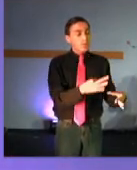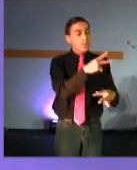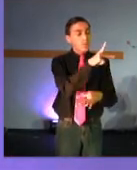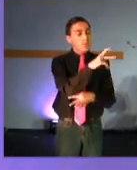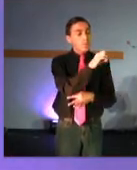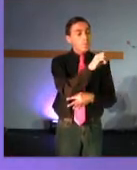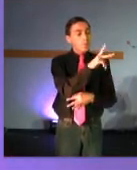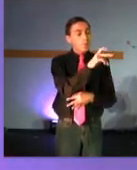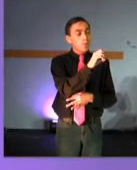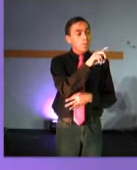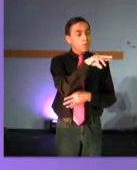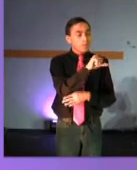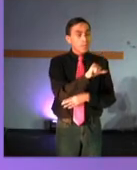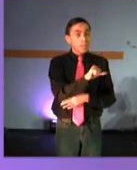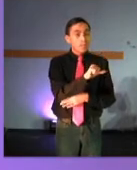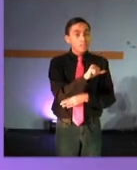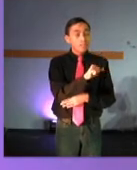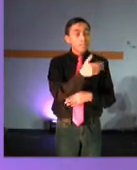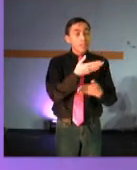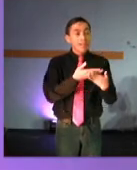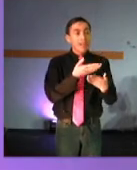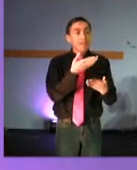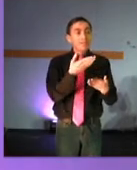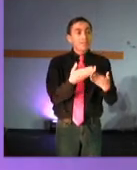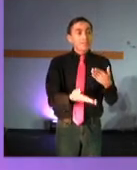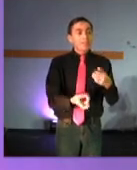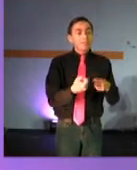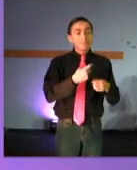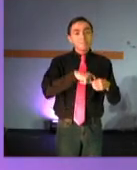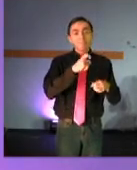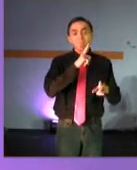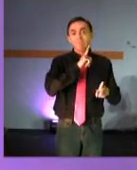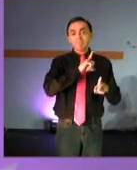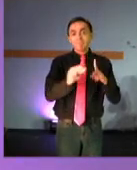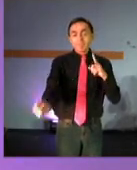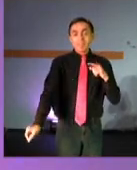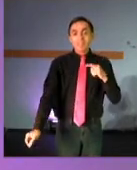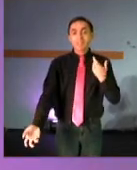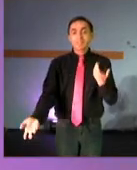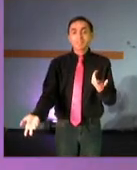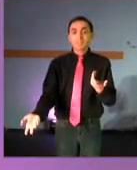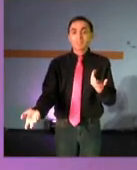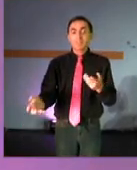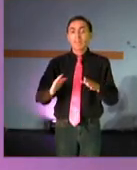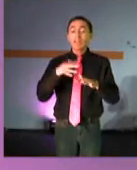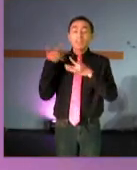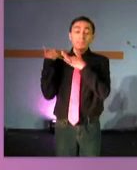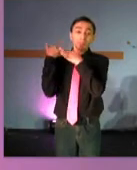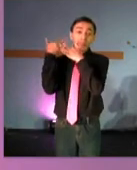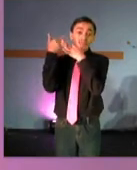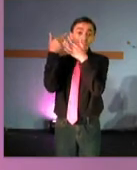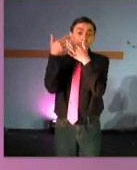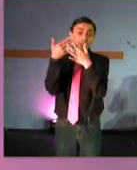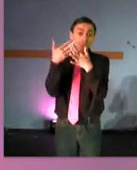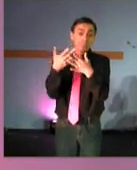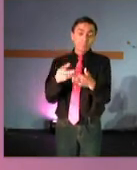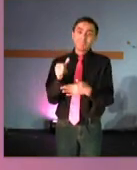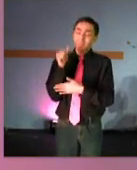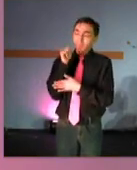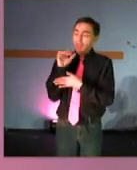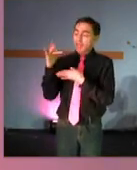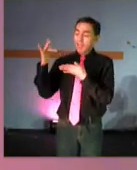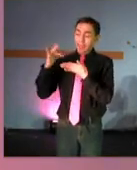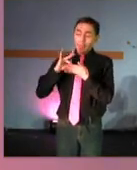Popolná, que ahora está en el exilio y que durante todos estos años contribuyó